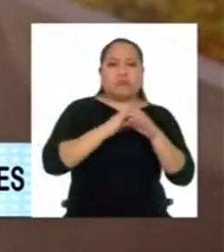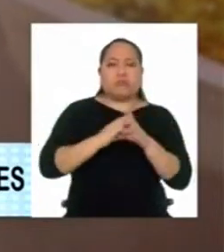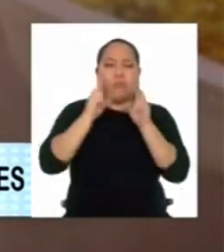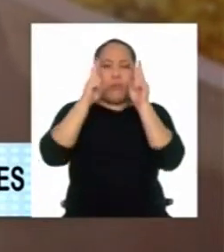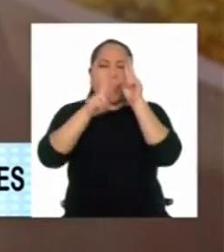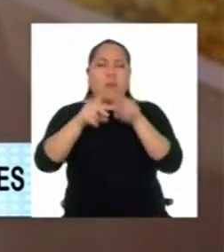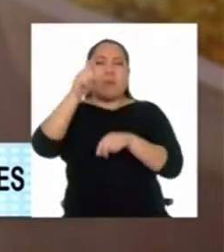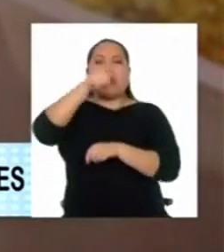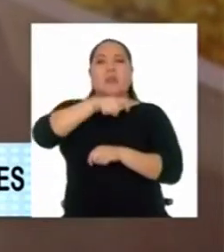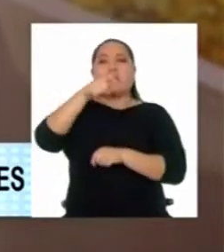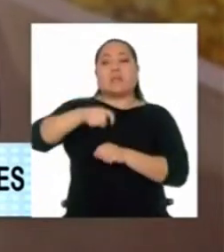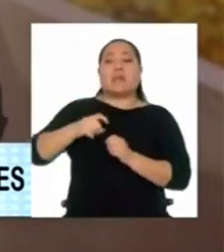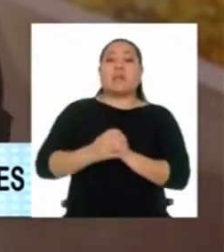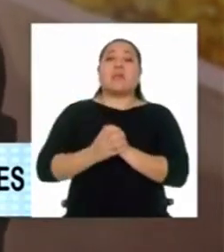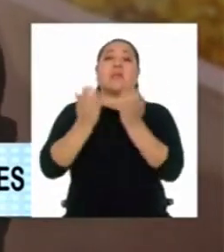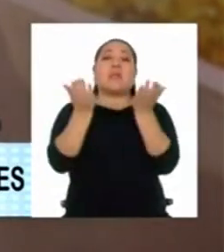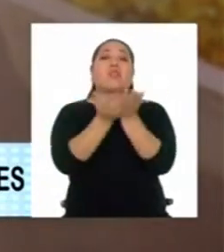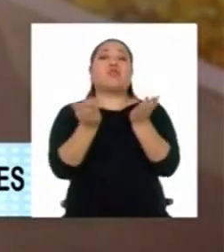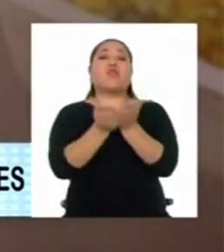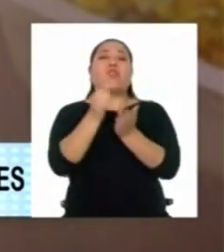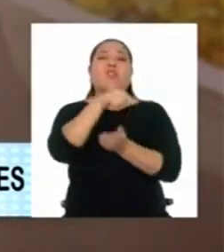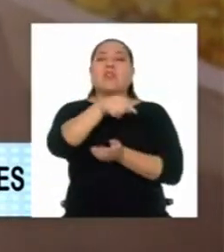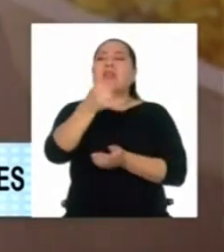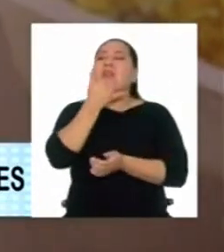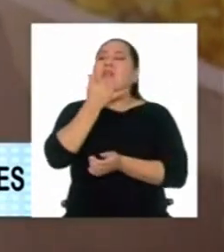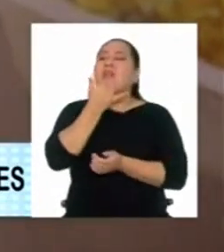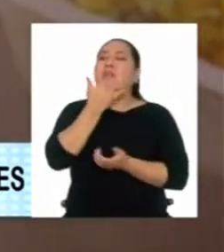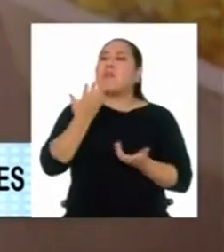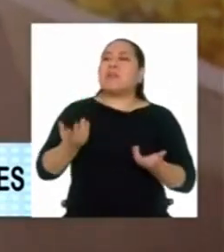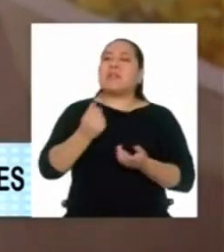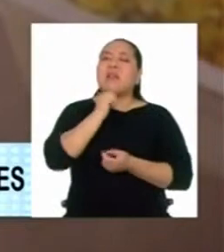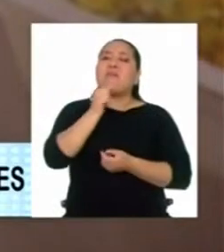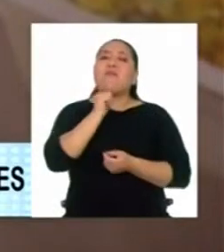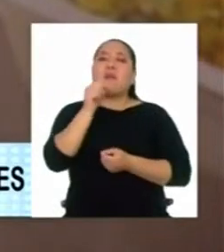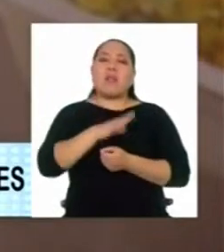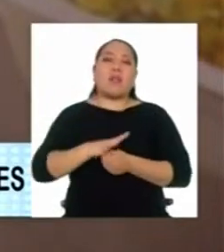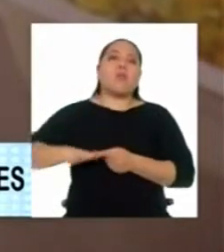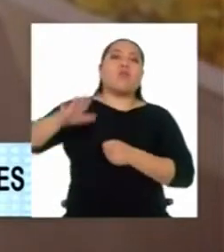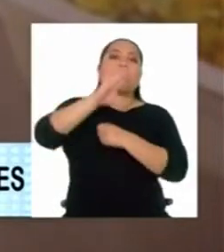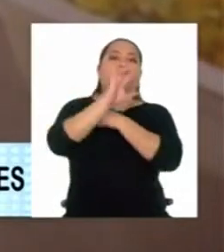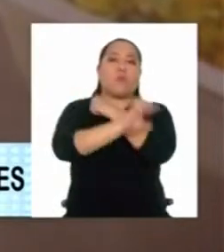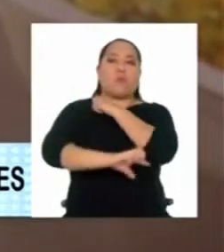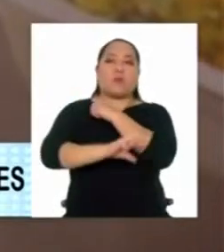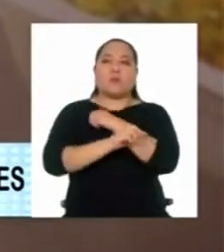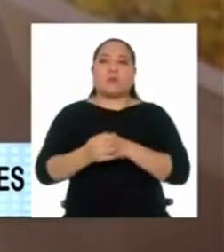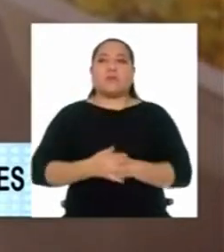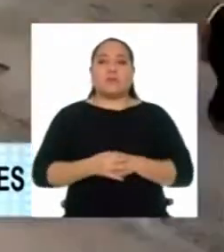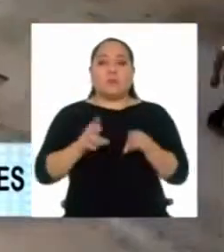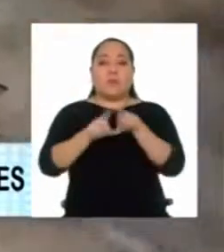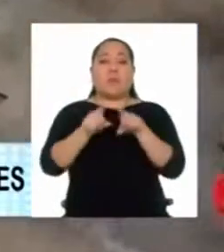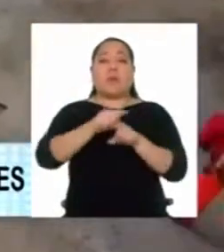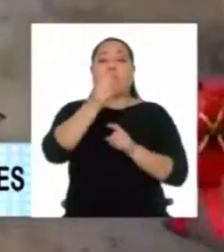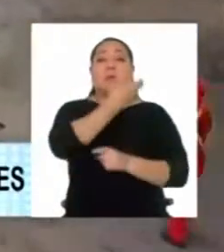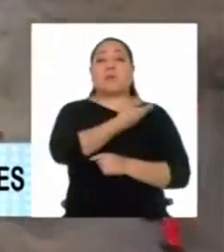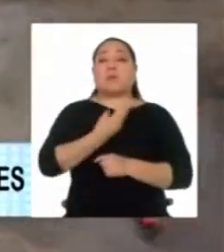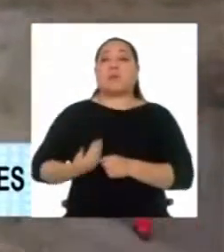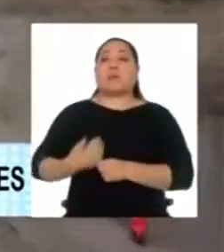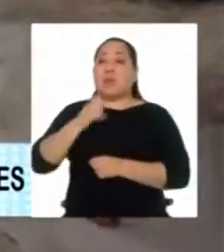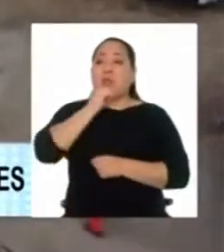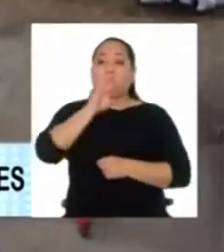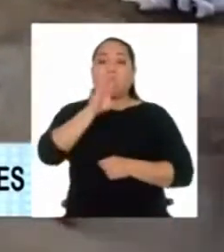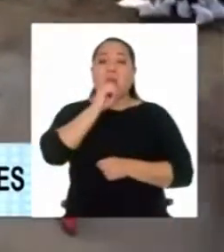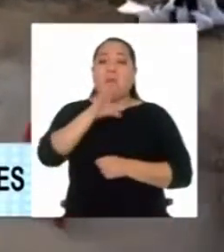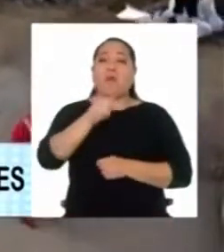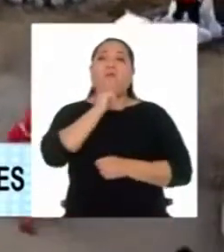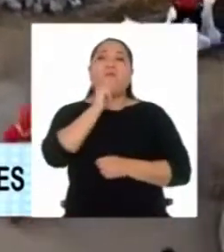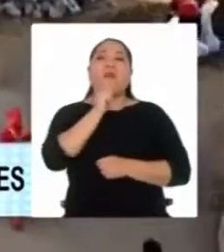las necesidades que tienen las instituciones educativas en todo el país. En otro momento, el presidente se refirió a la falta de agua y